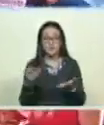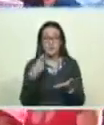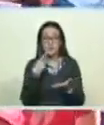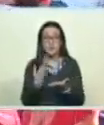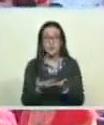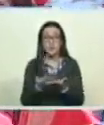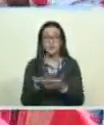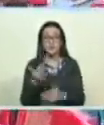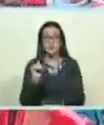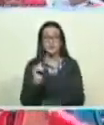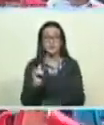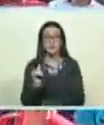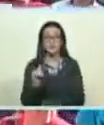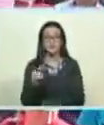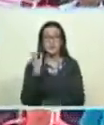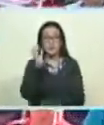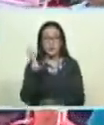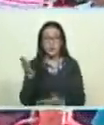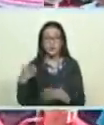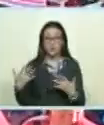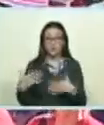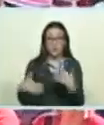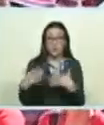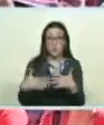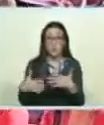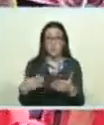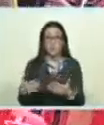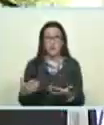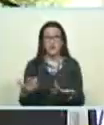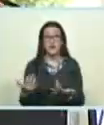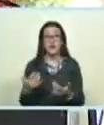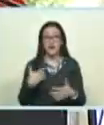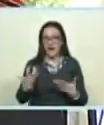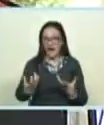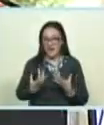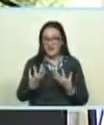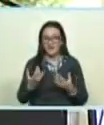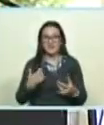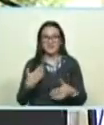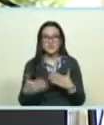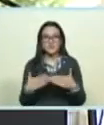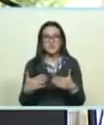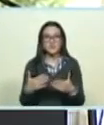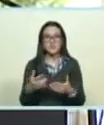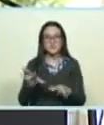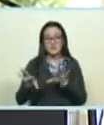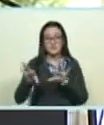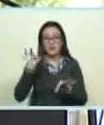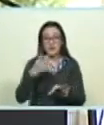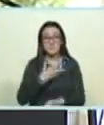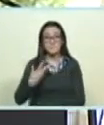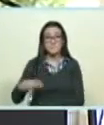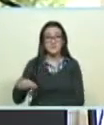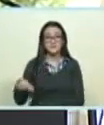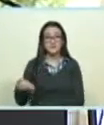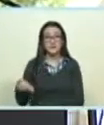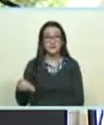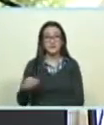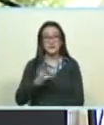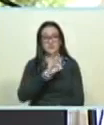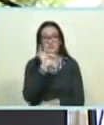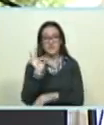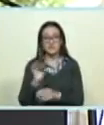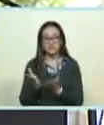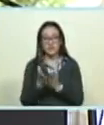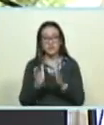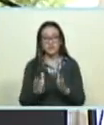Parece que Jennifer viene acelerada porque viene caliente. Ha sido reelecta presidenta de la